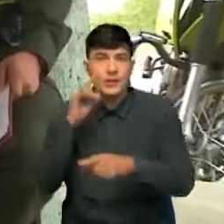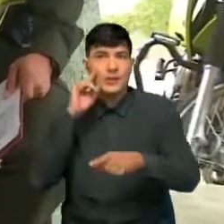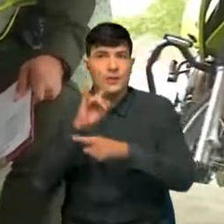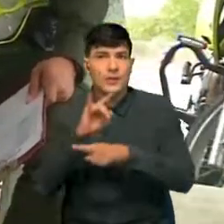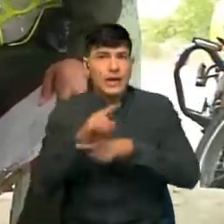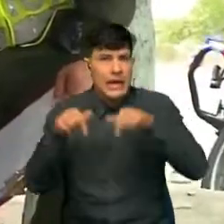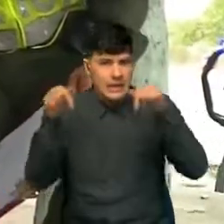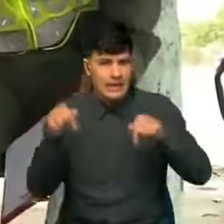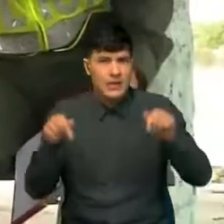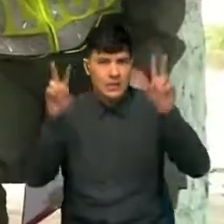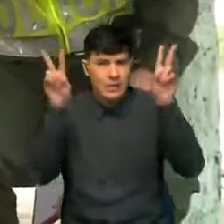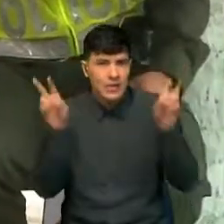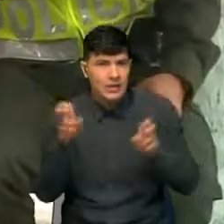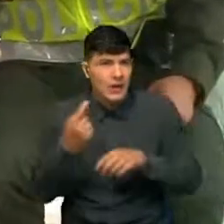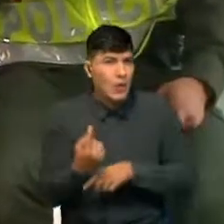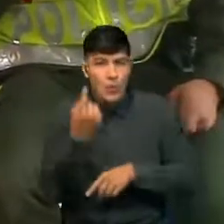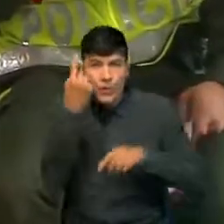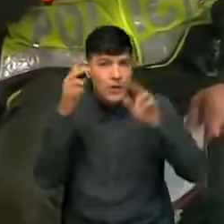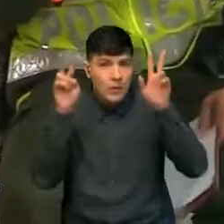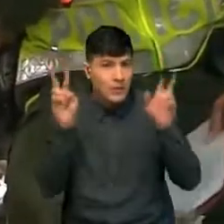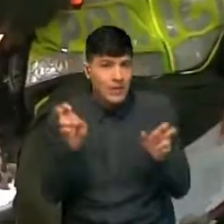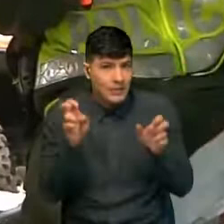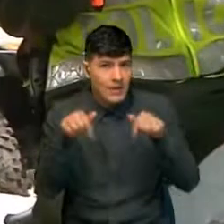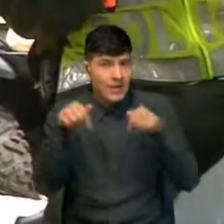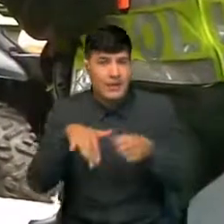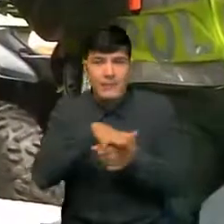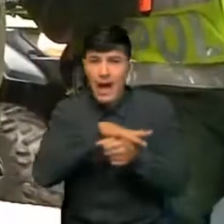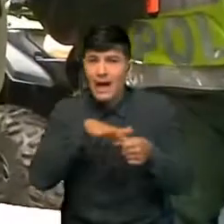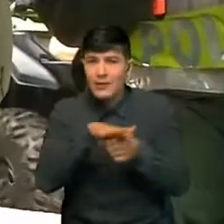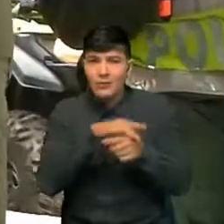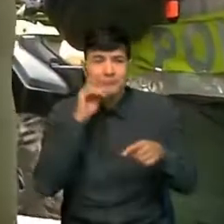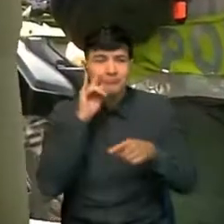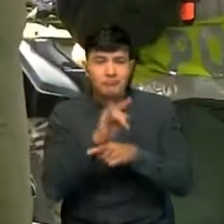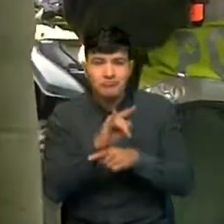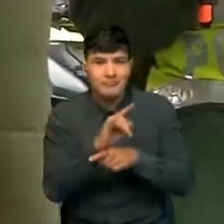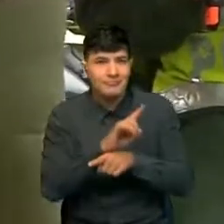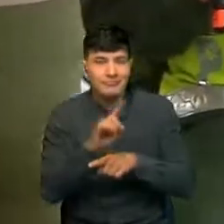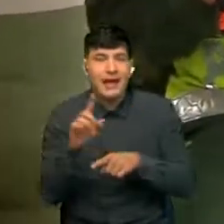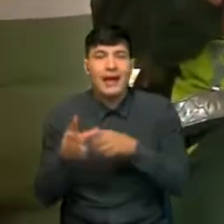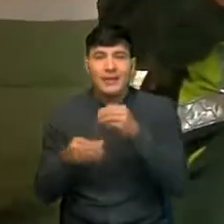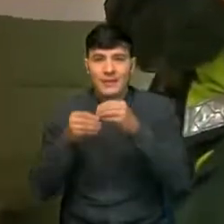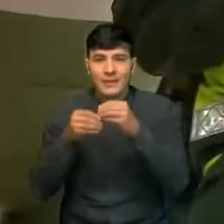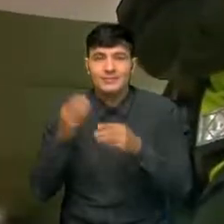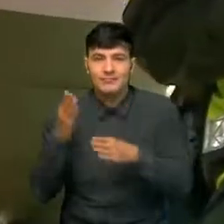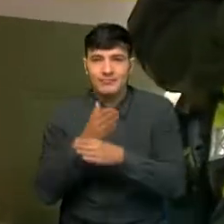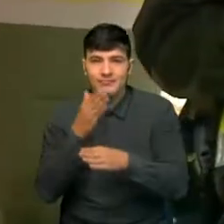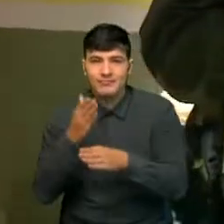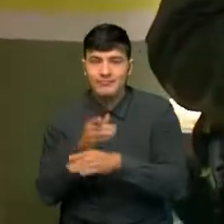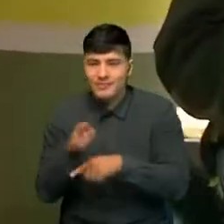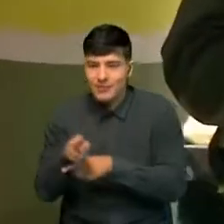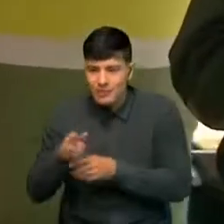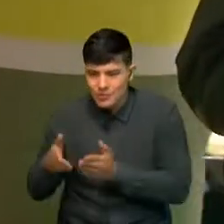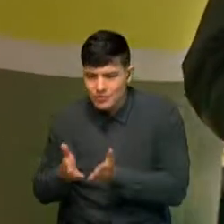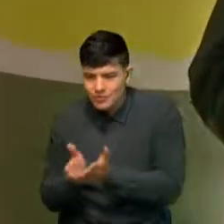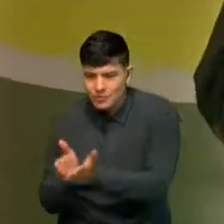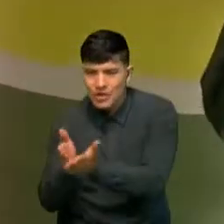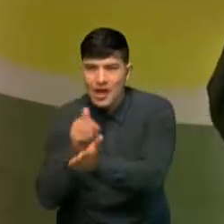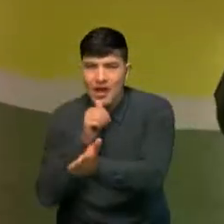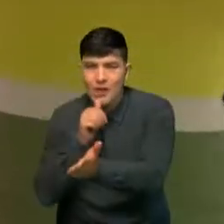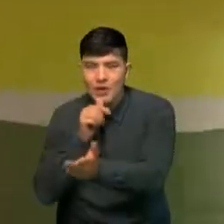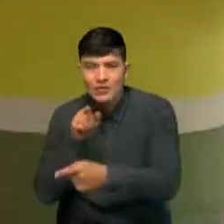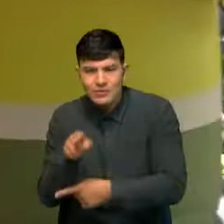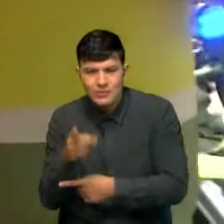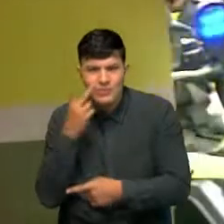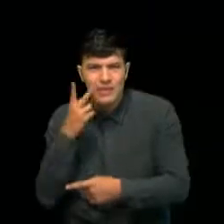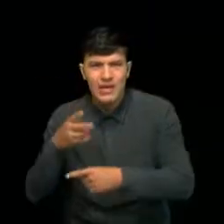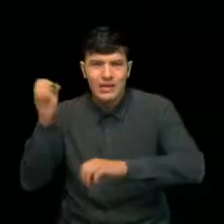los temas, no es el único tema en el barrio Villampis. También tienen un problema con las canaletas. La comunidad manifiesta que allí se